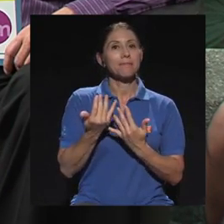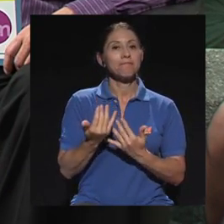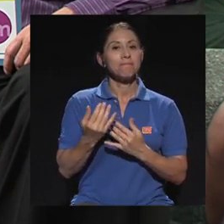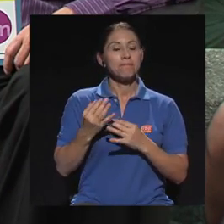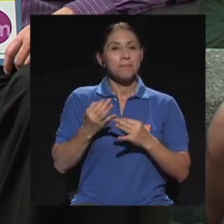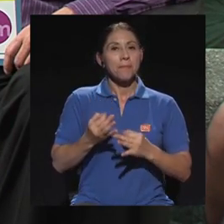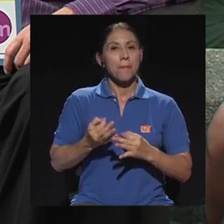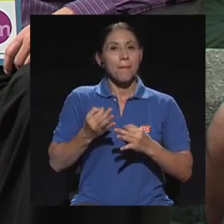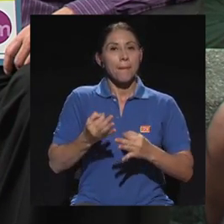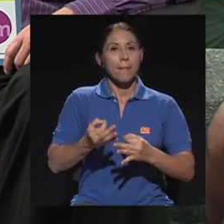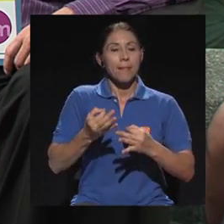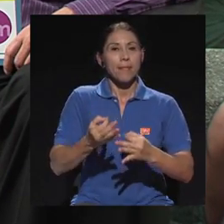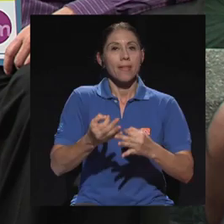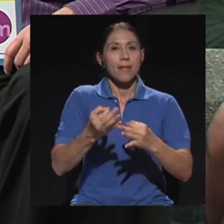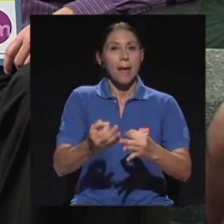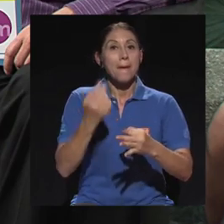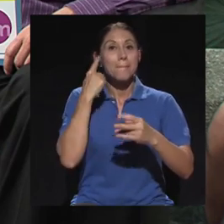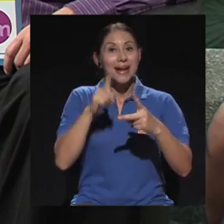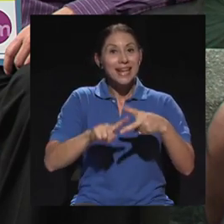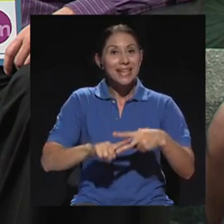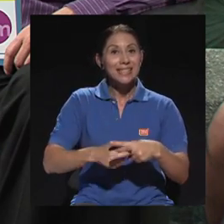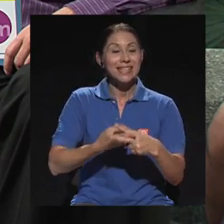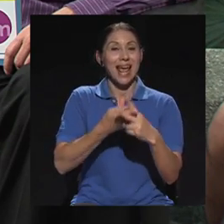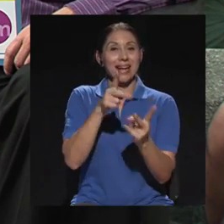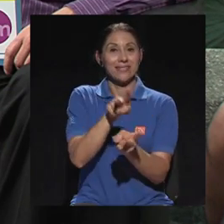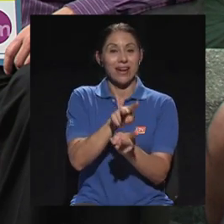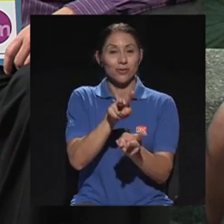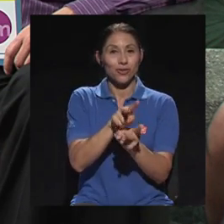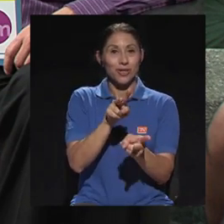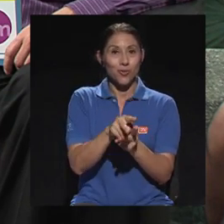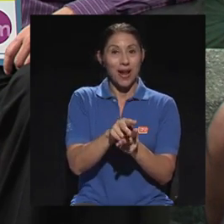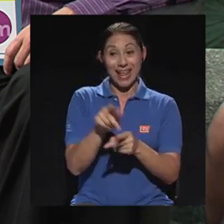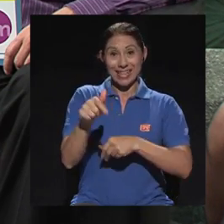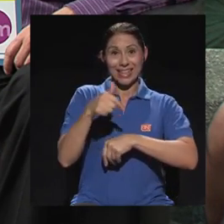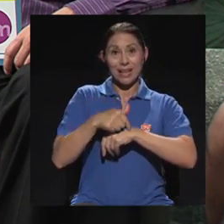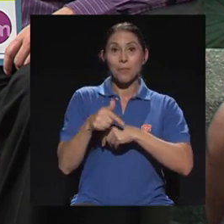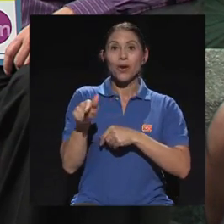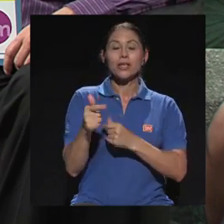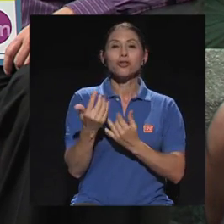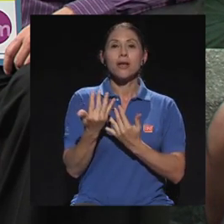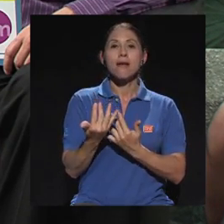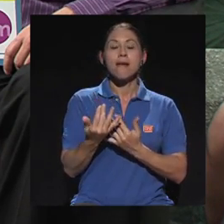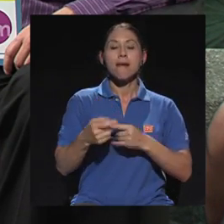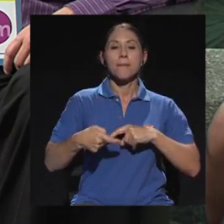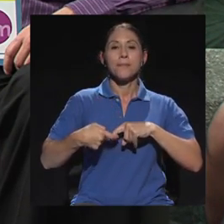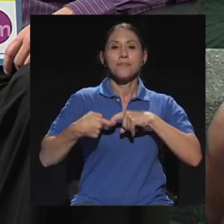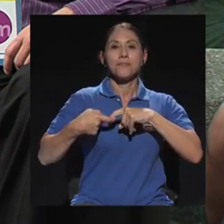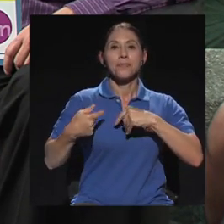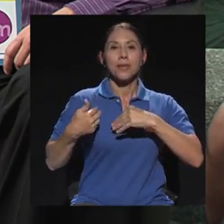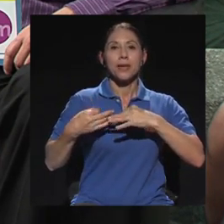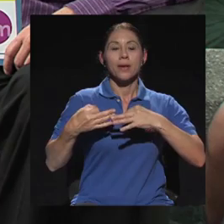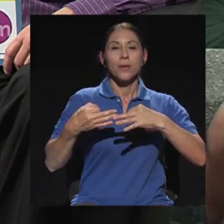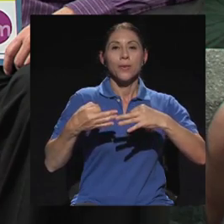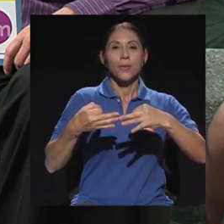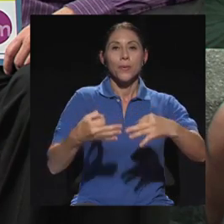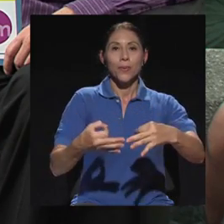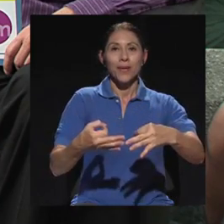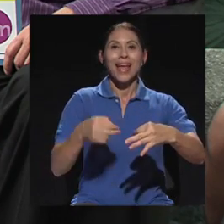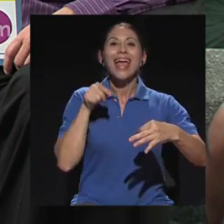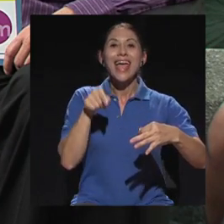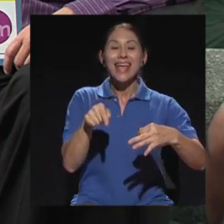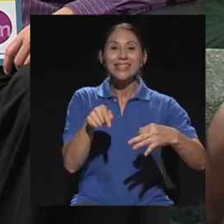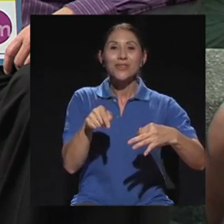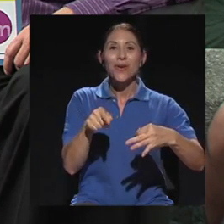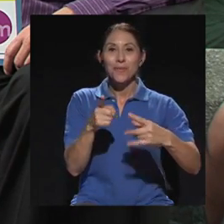sexual, esa prolongación del inicio de la relación sexual tiene que ver por un tema de convicciones y